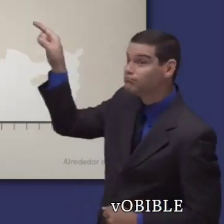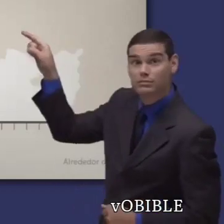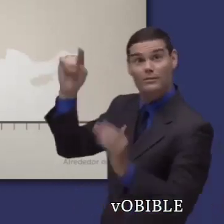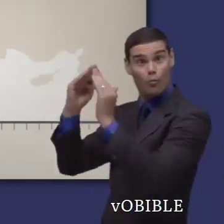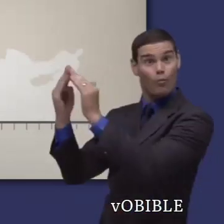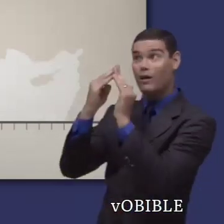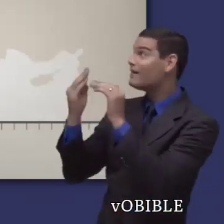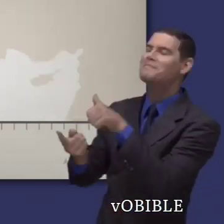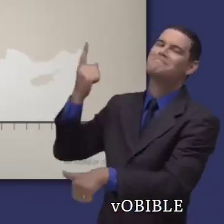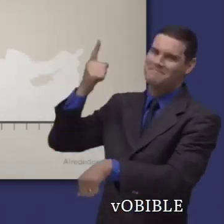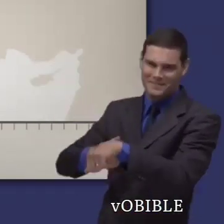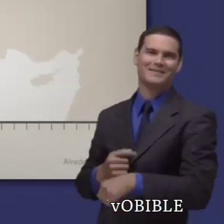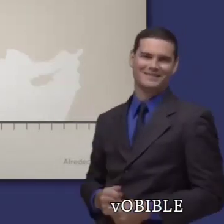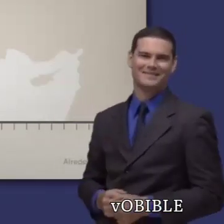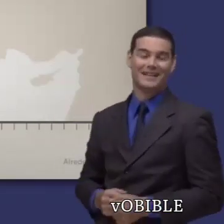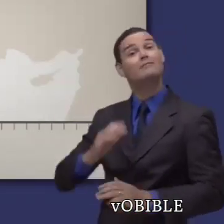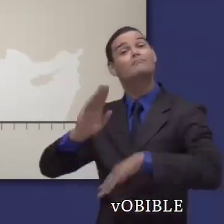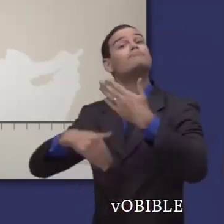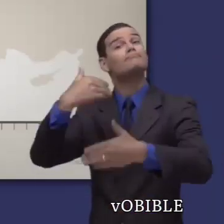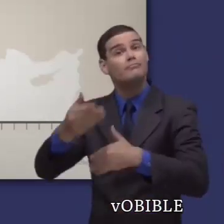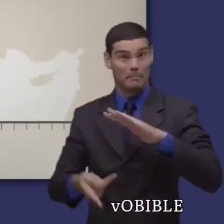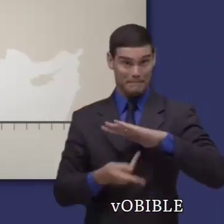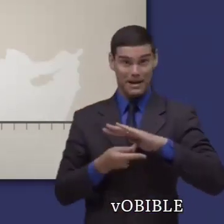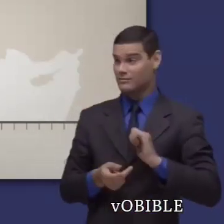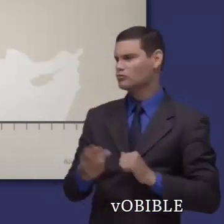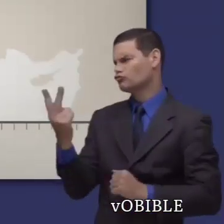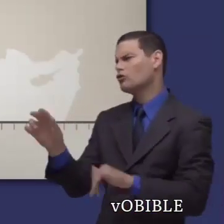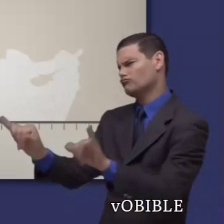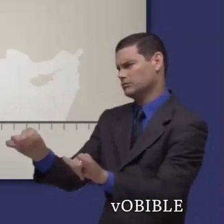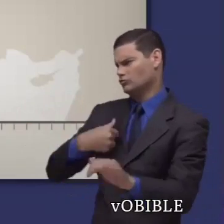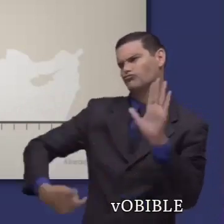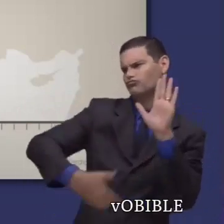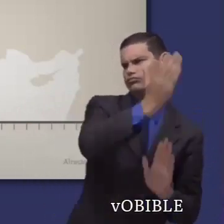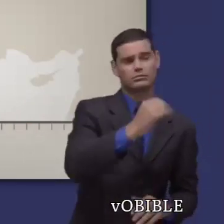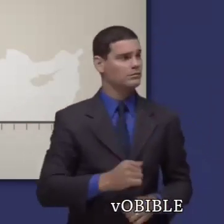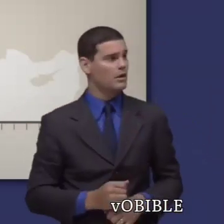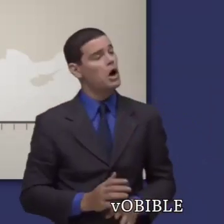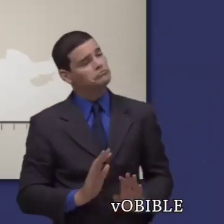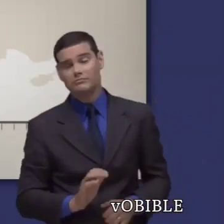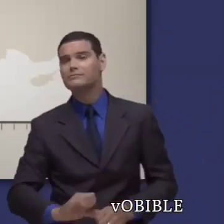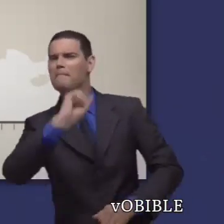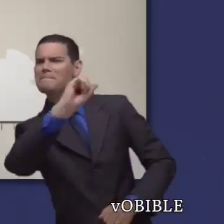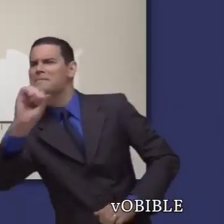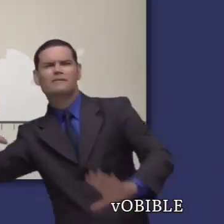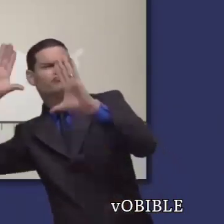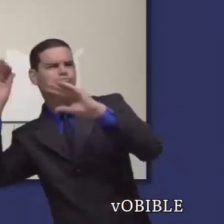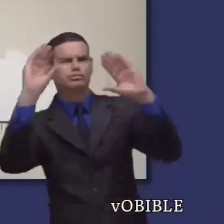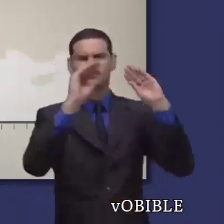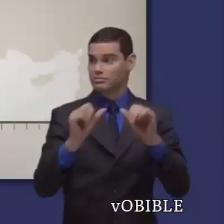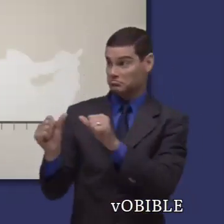Pablo se marchó poco después, pero Áquila y Priscila se quedaron para seguir con la labor de predicar y enseñar.